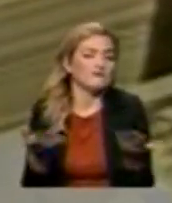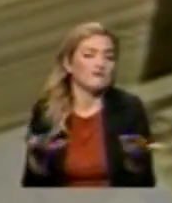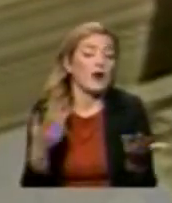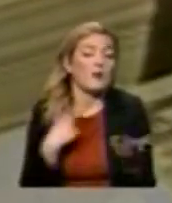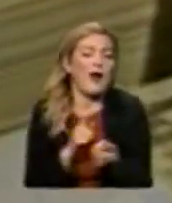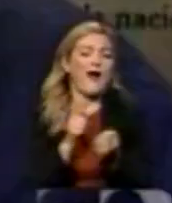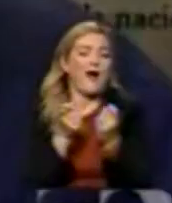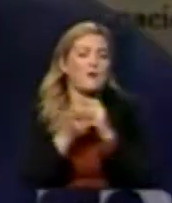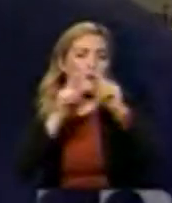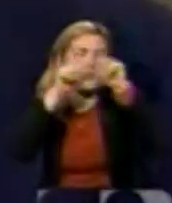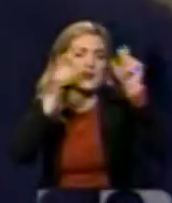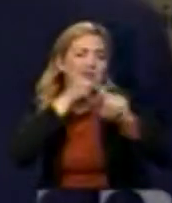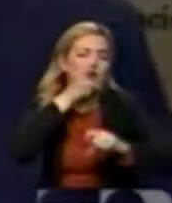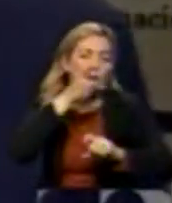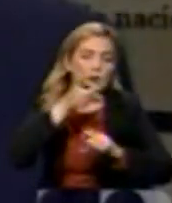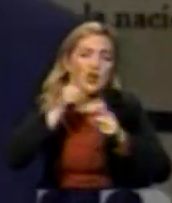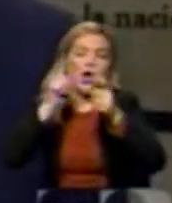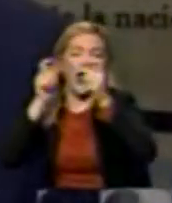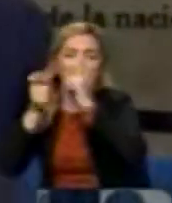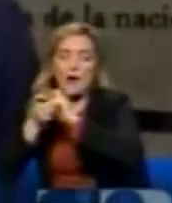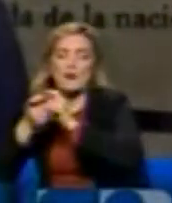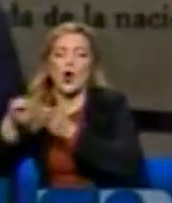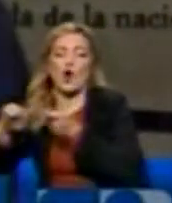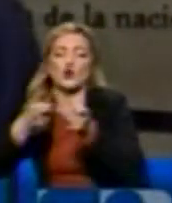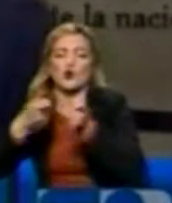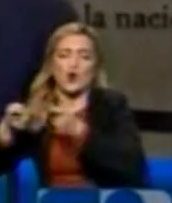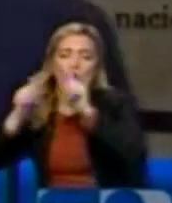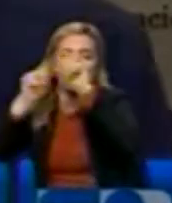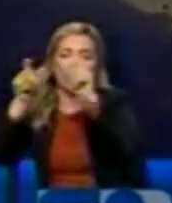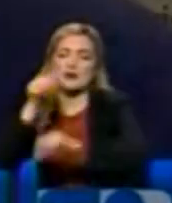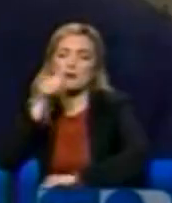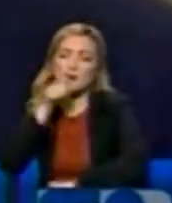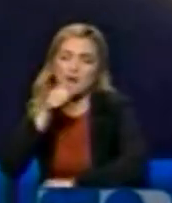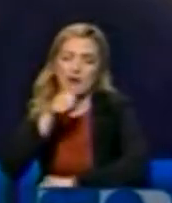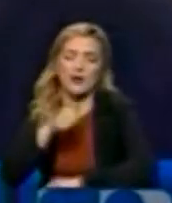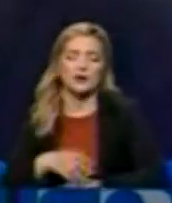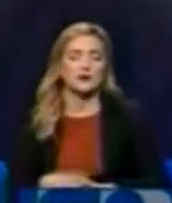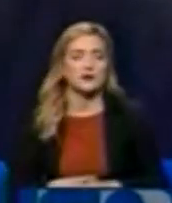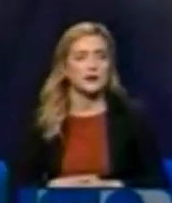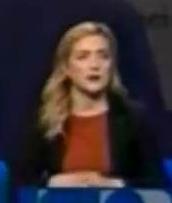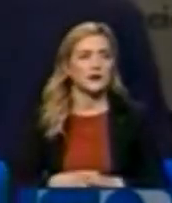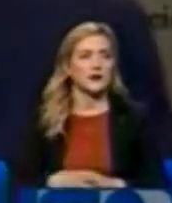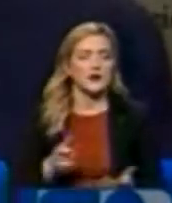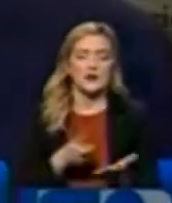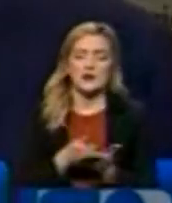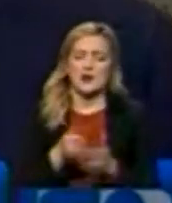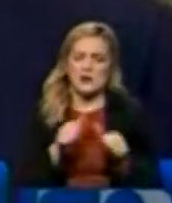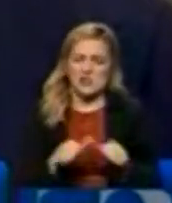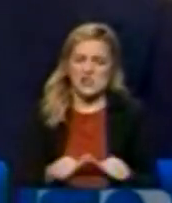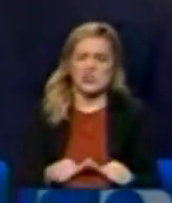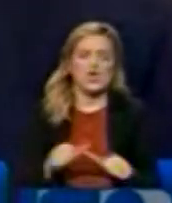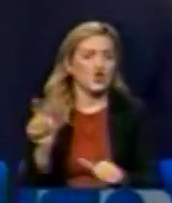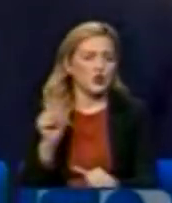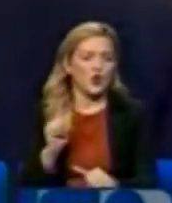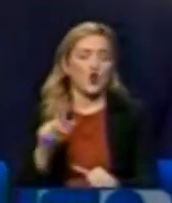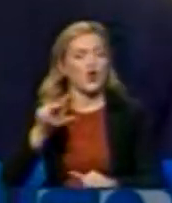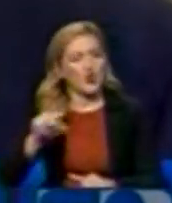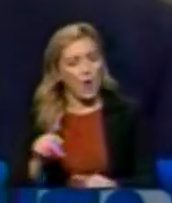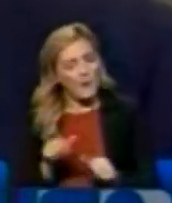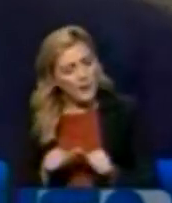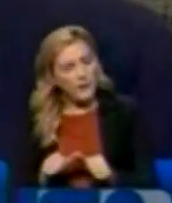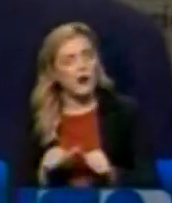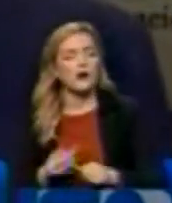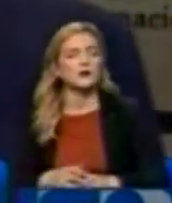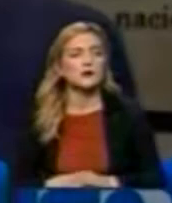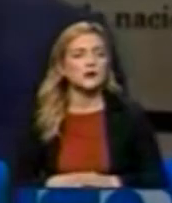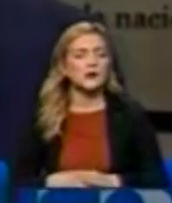monetización de activos. Consideramos que no se puede clasificar como ingreso permanente, sino como ingreso no permanente. Como también, si es que no se